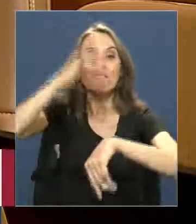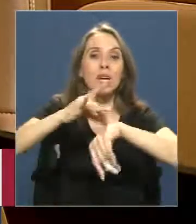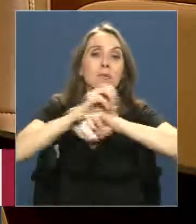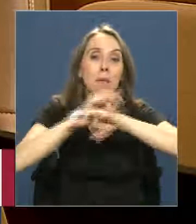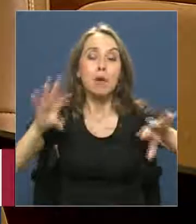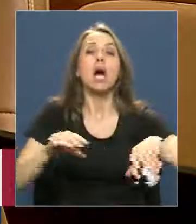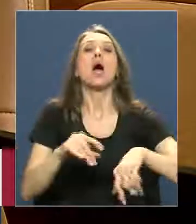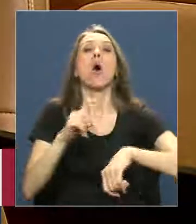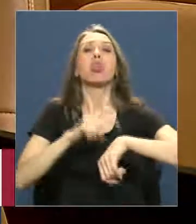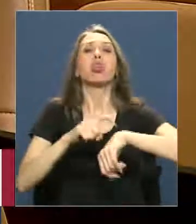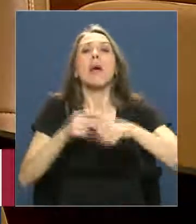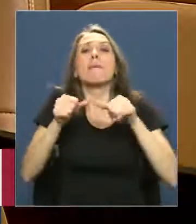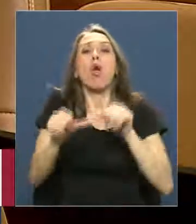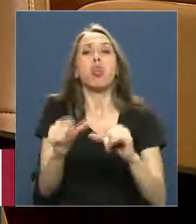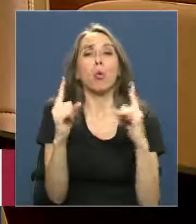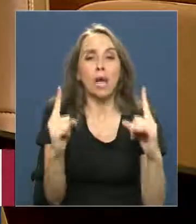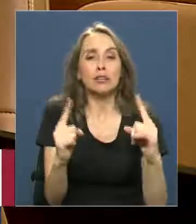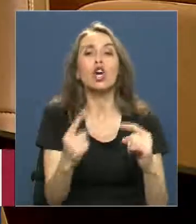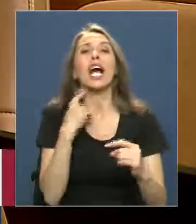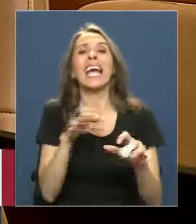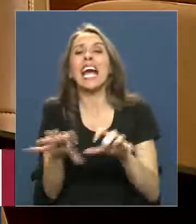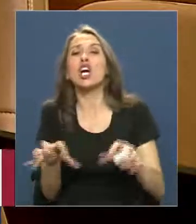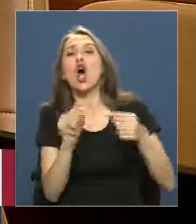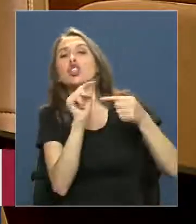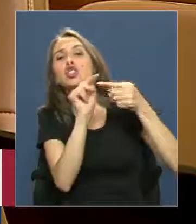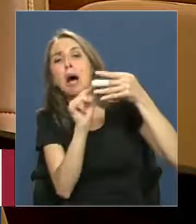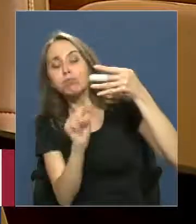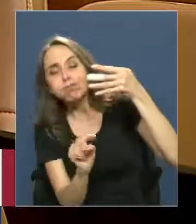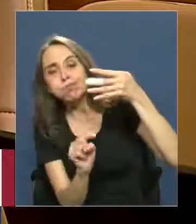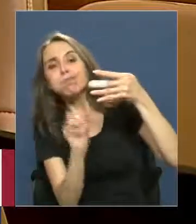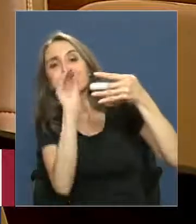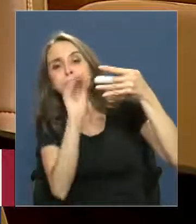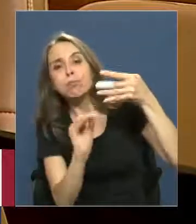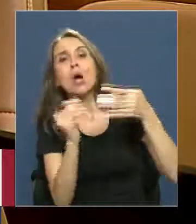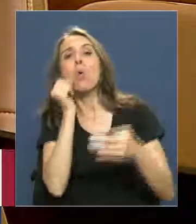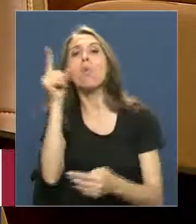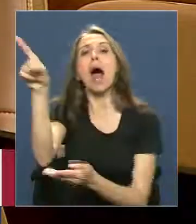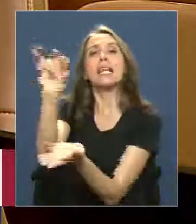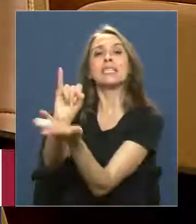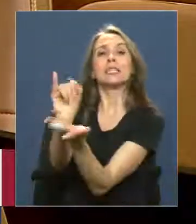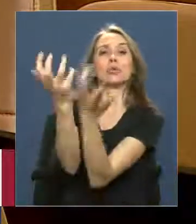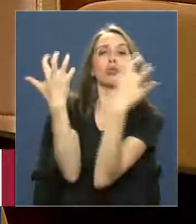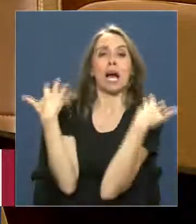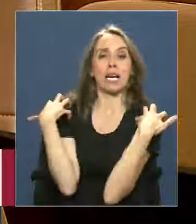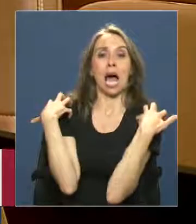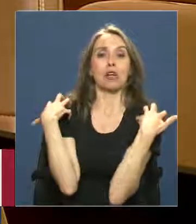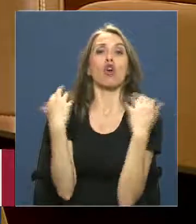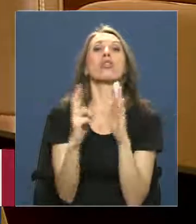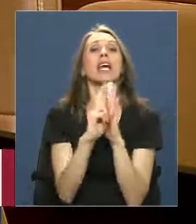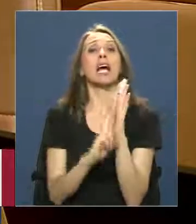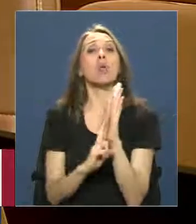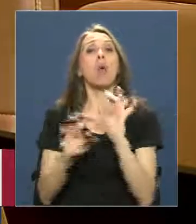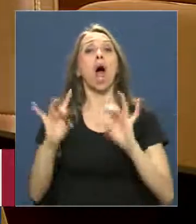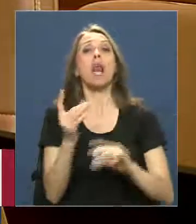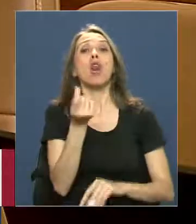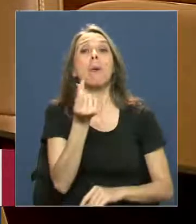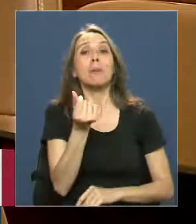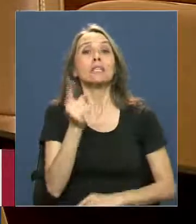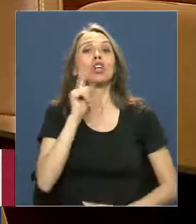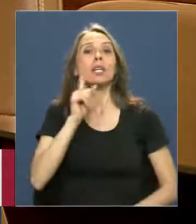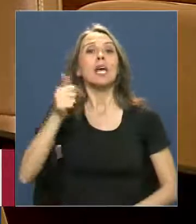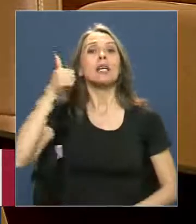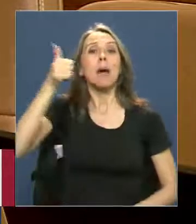define el tiempo, define los productos, define la acción y define el órgano que tiene que estar encargado de esto, que es justamente la